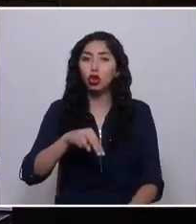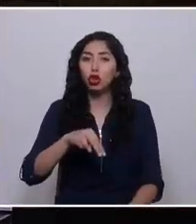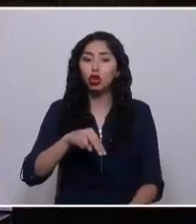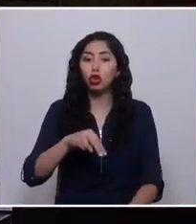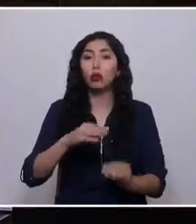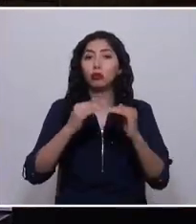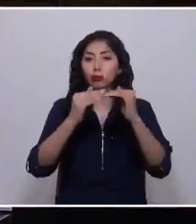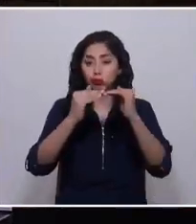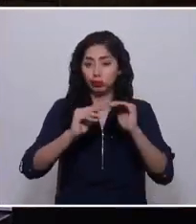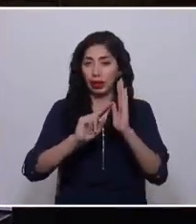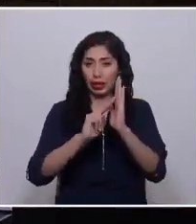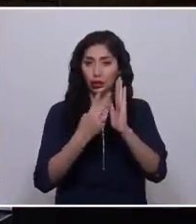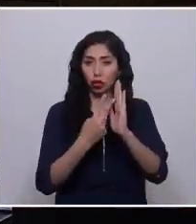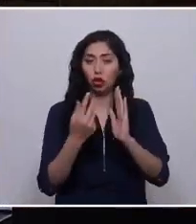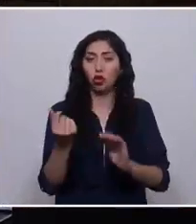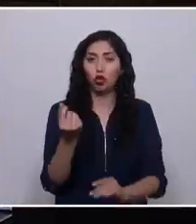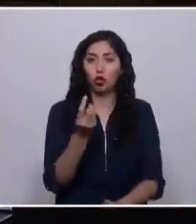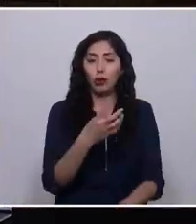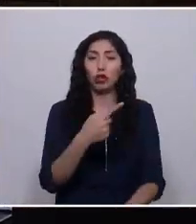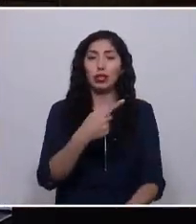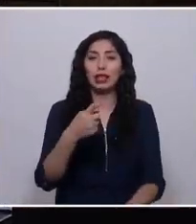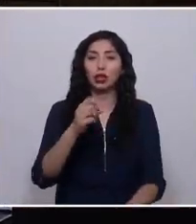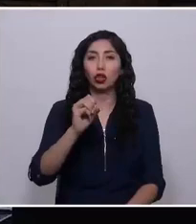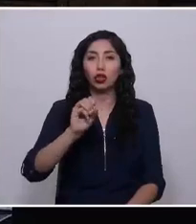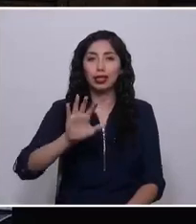Pasamos a la indicación número 105.